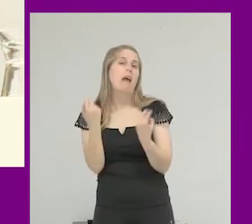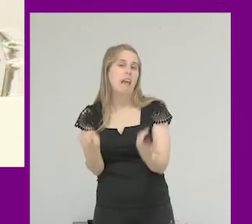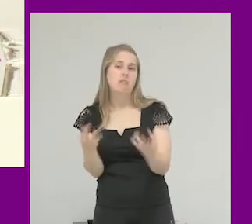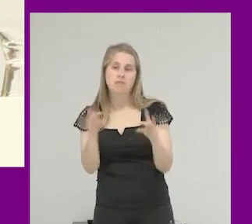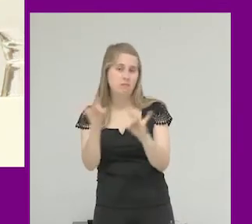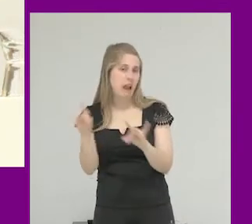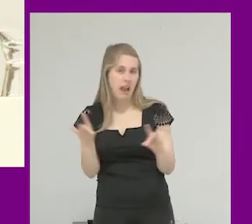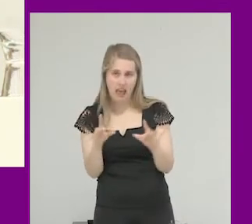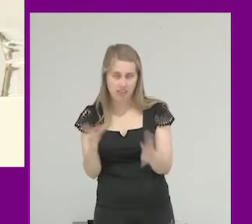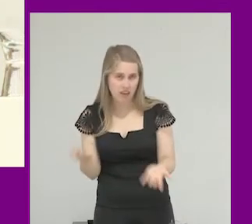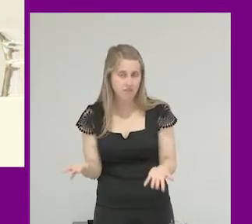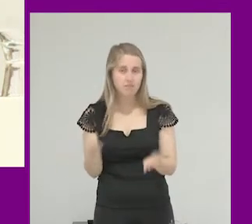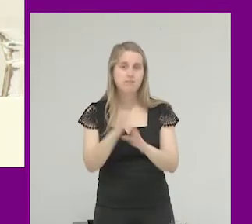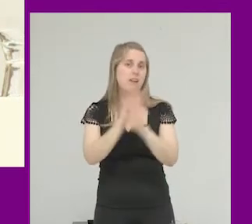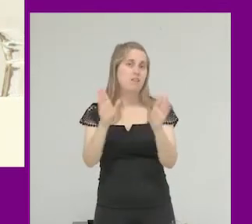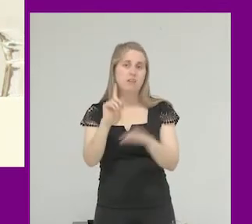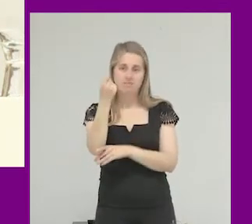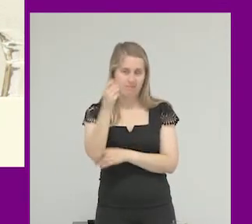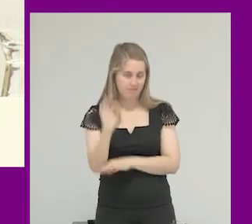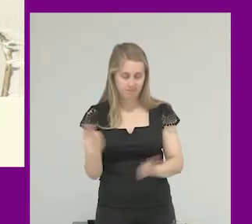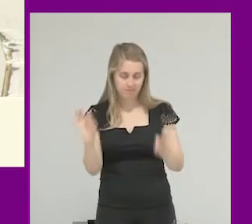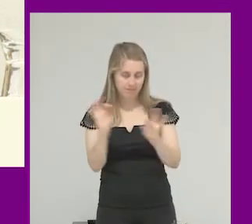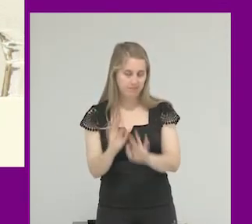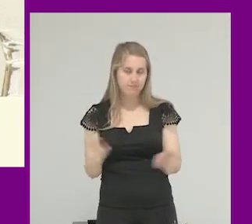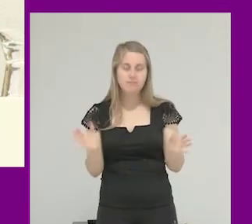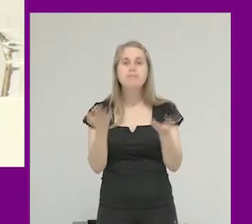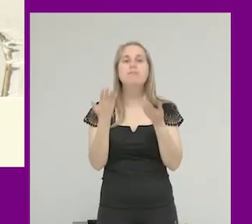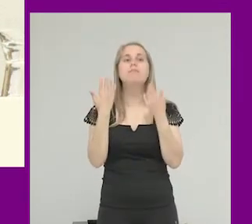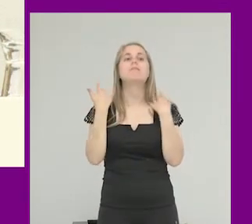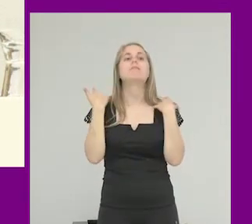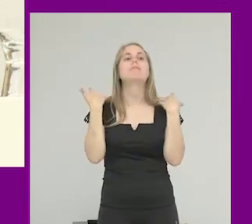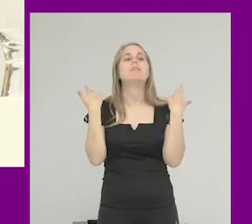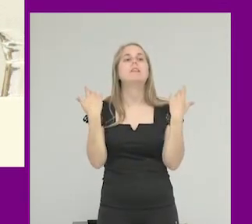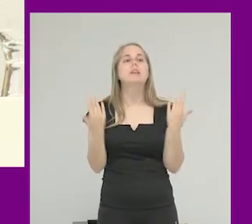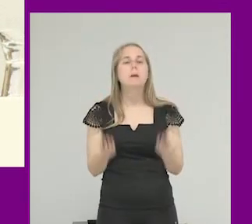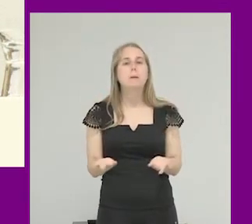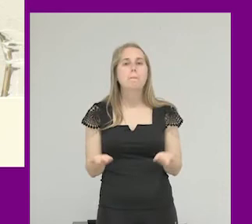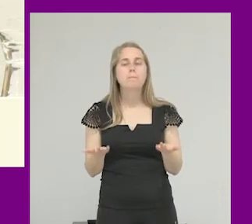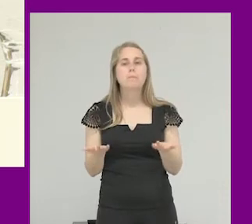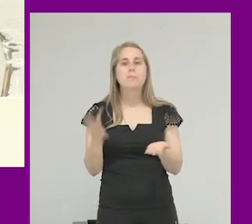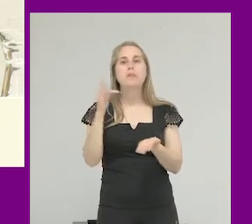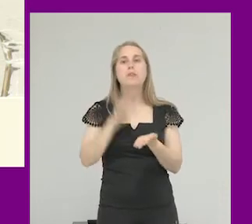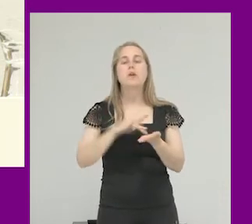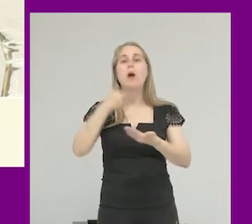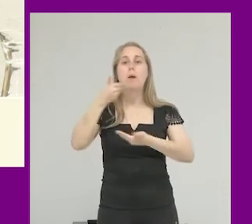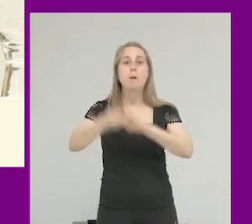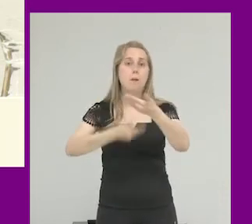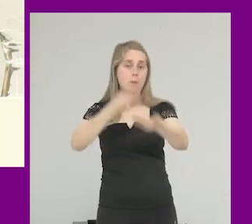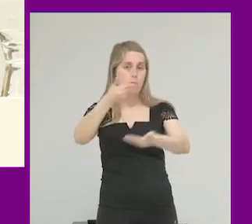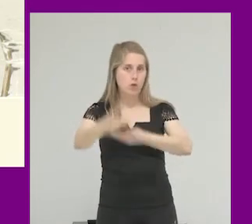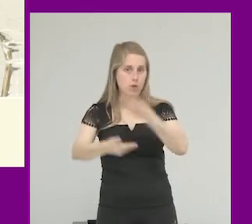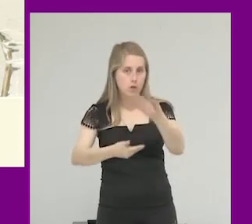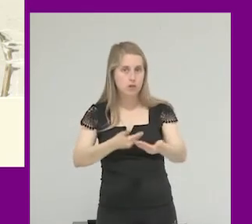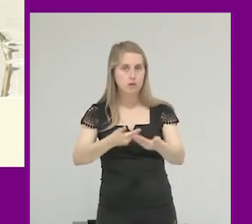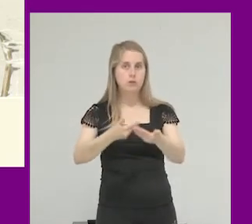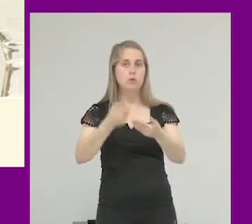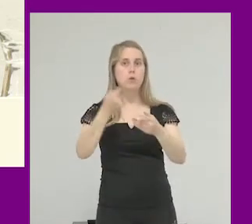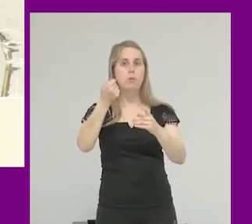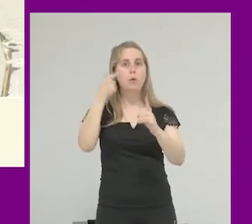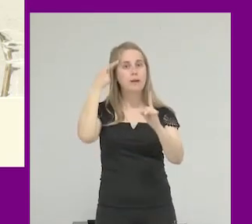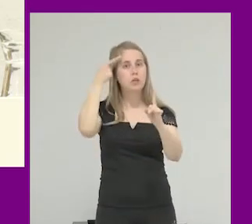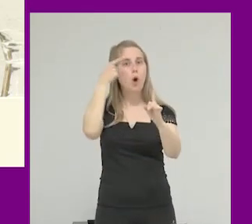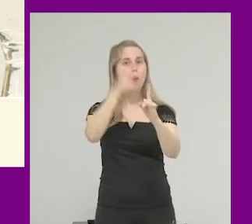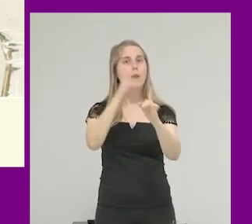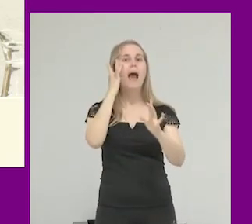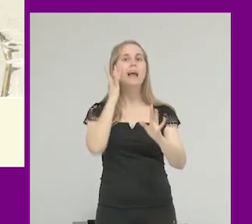ibas a sacar nada. Entonces, en la medida que los procedimientos se van objetivando, y por